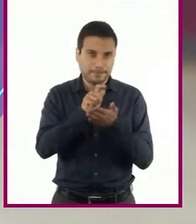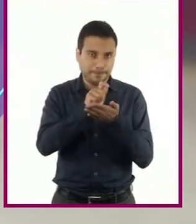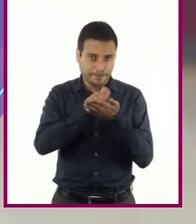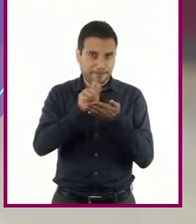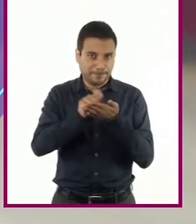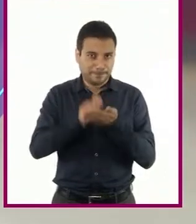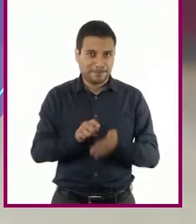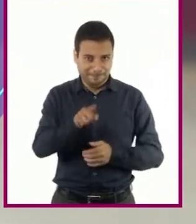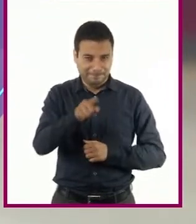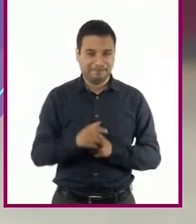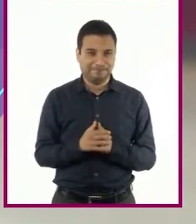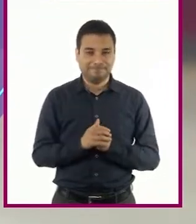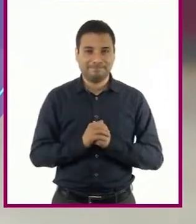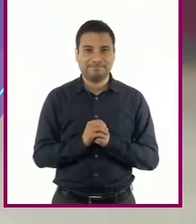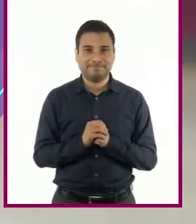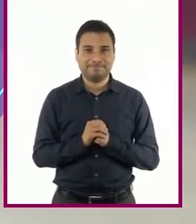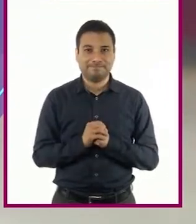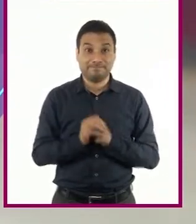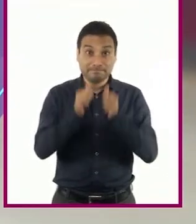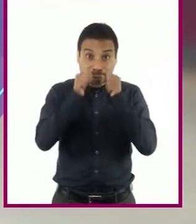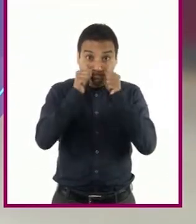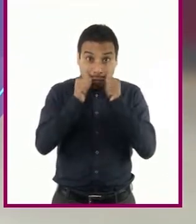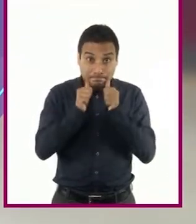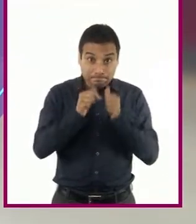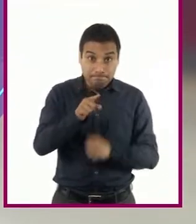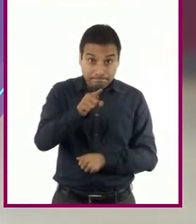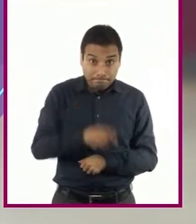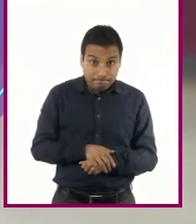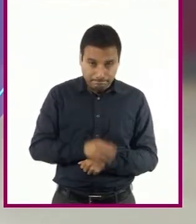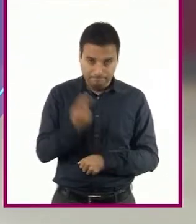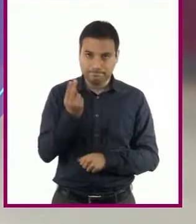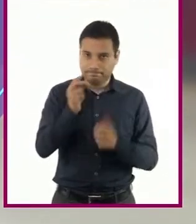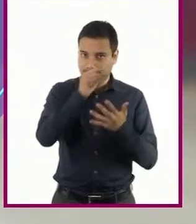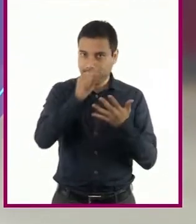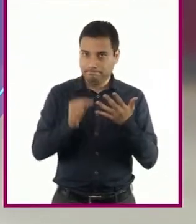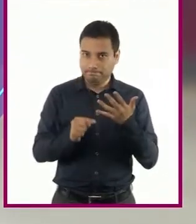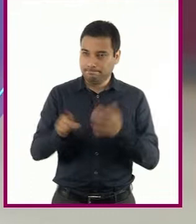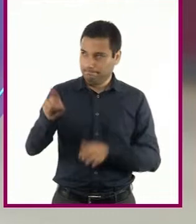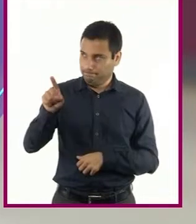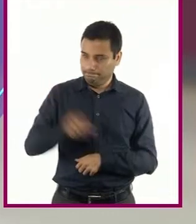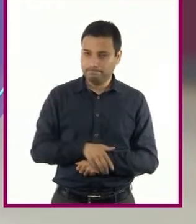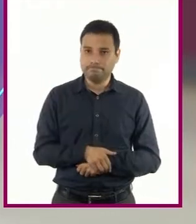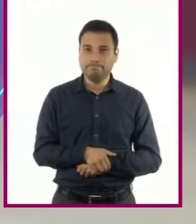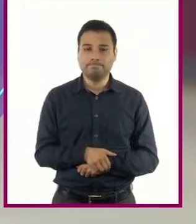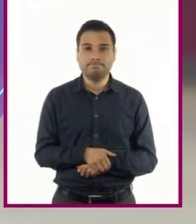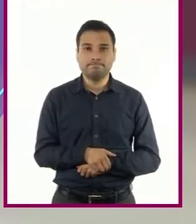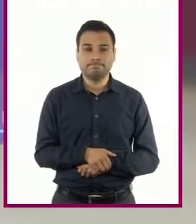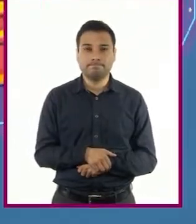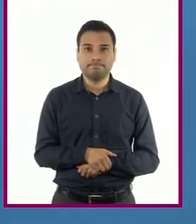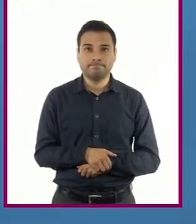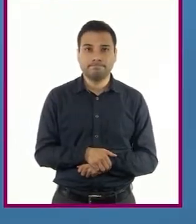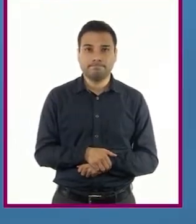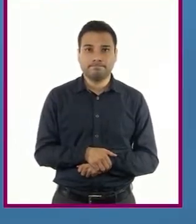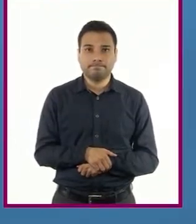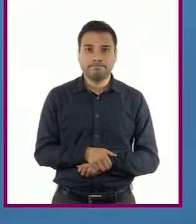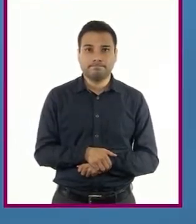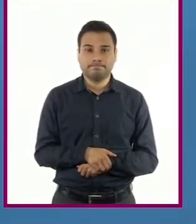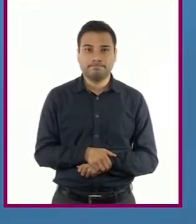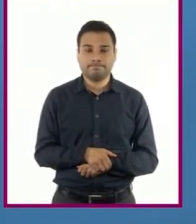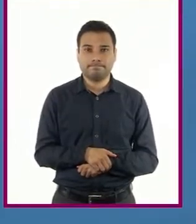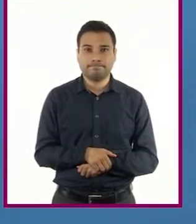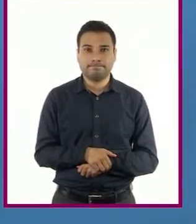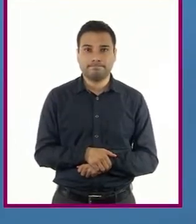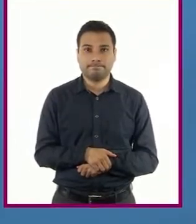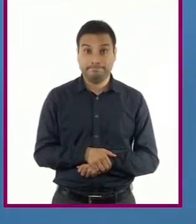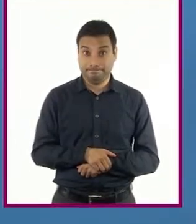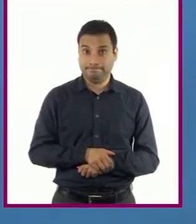que desarrollaremos. Si tienen discapacidad visual, preparen sus hojas Ledger, punzón y regleta. Recuerden